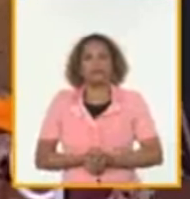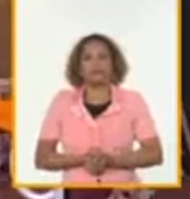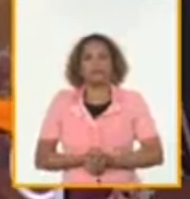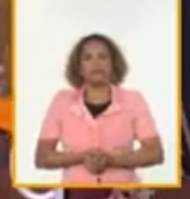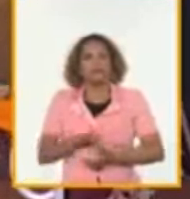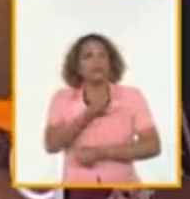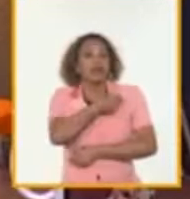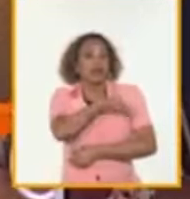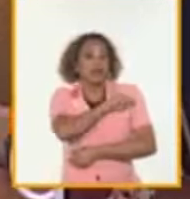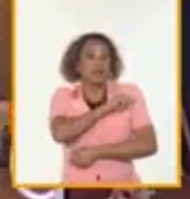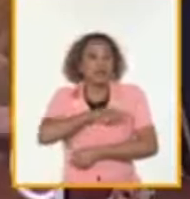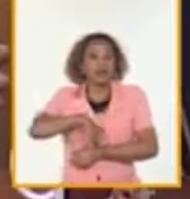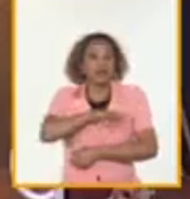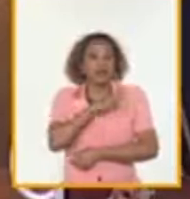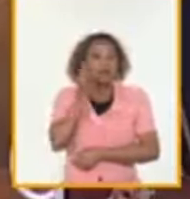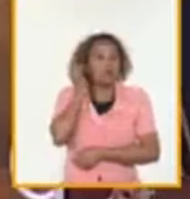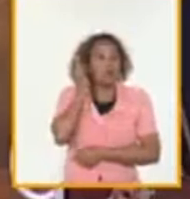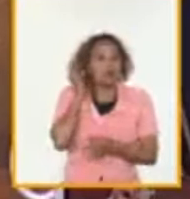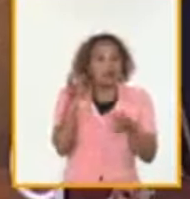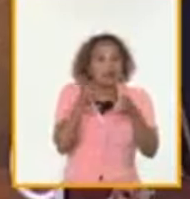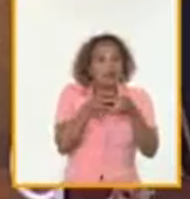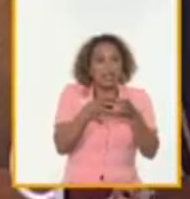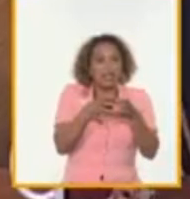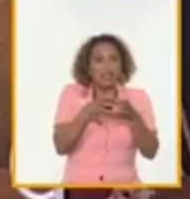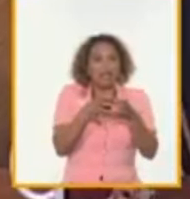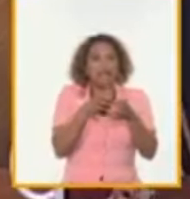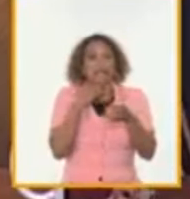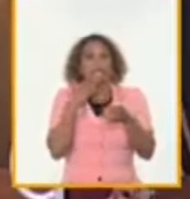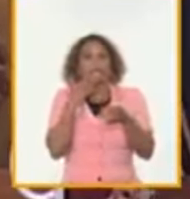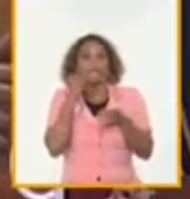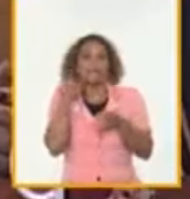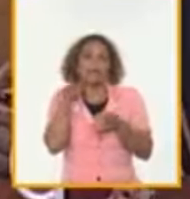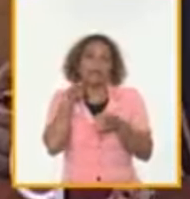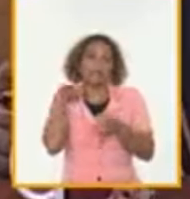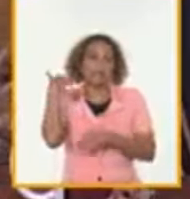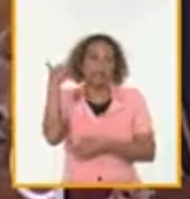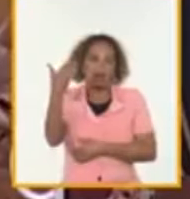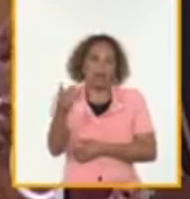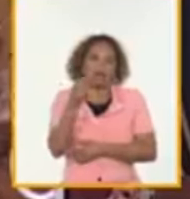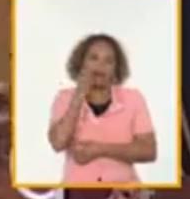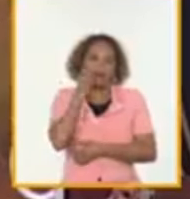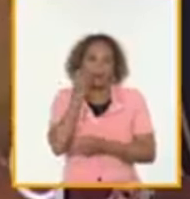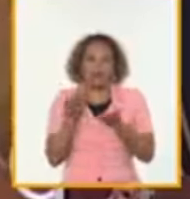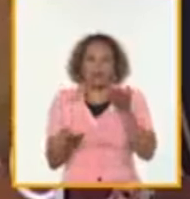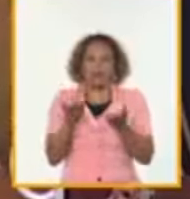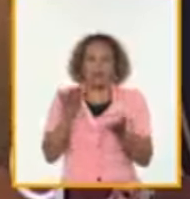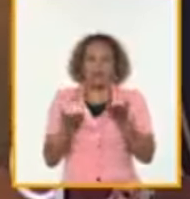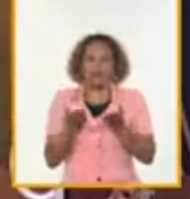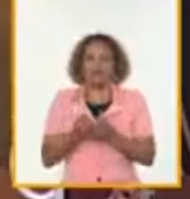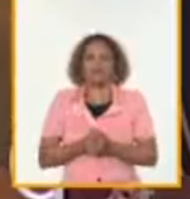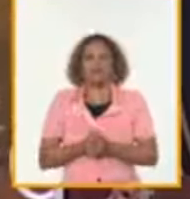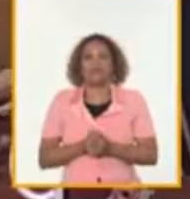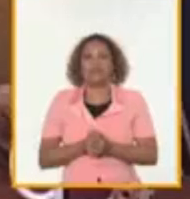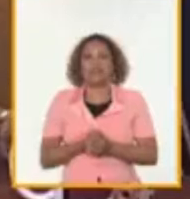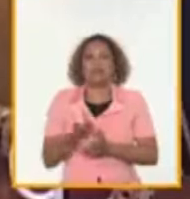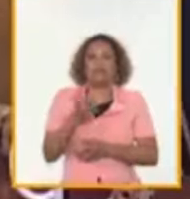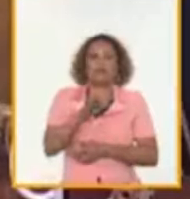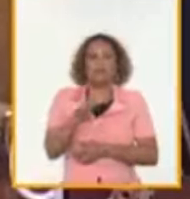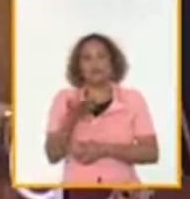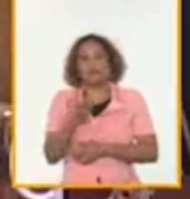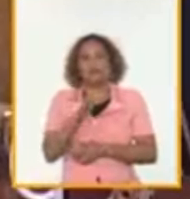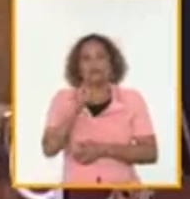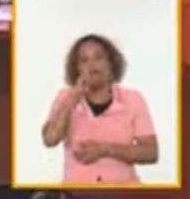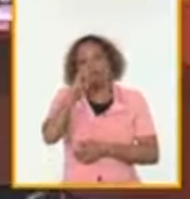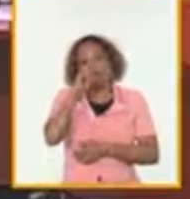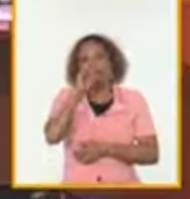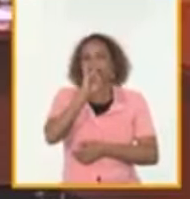población las mujeres vivimos un poquito más que los hombres y ya y ya viven bastante y el promedio y el promedio de edad